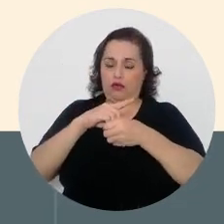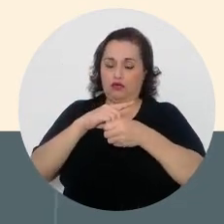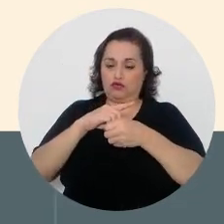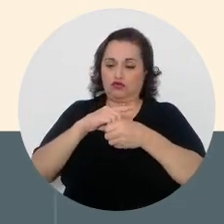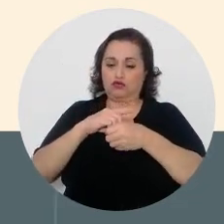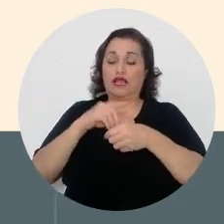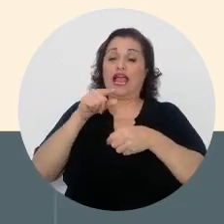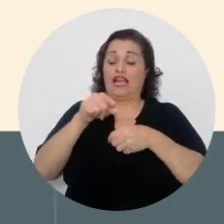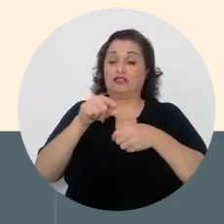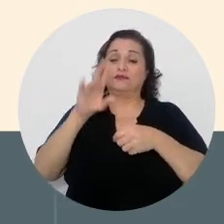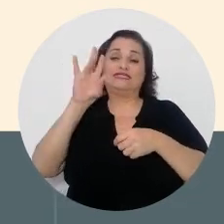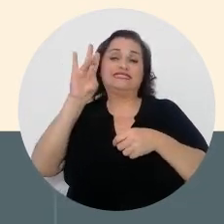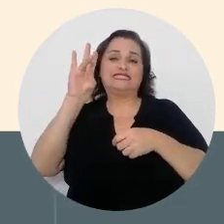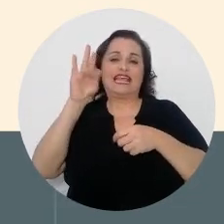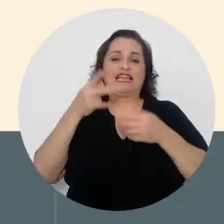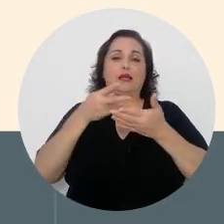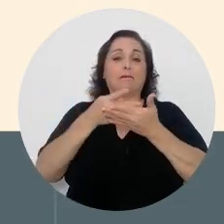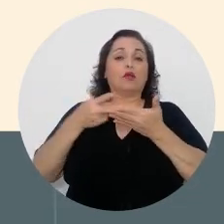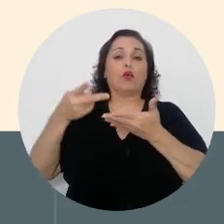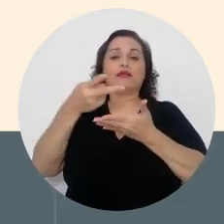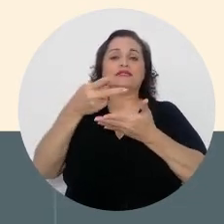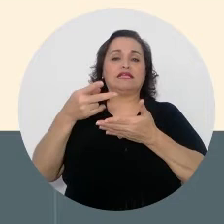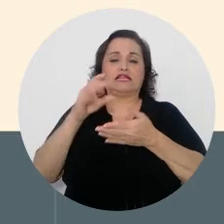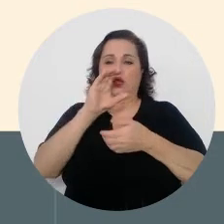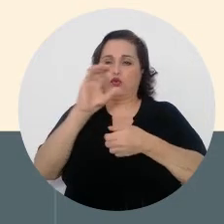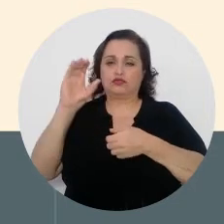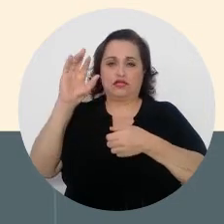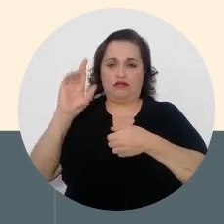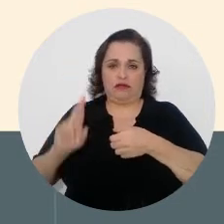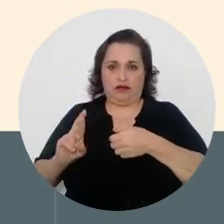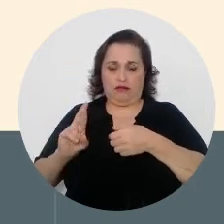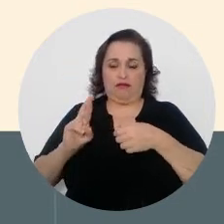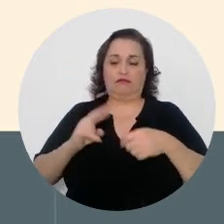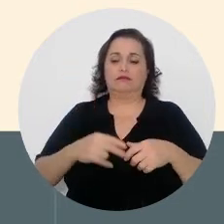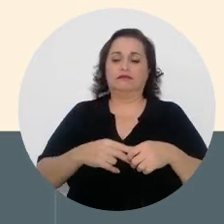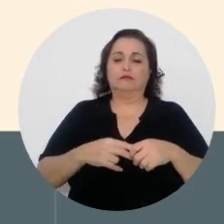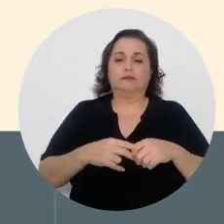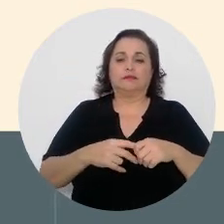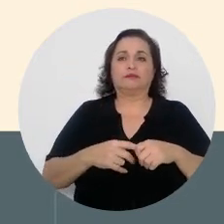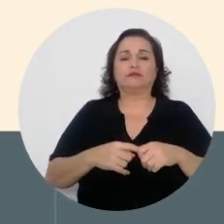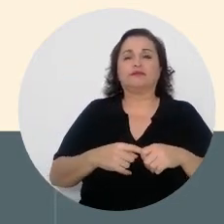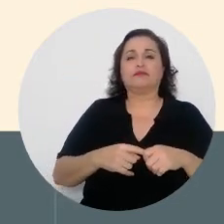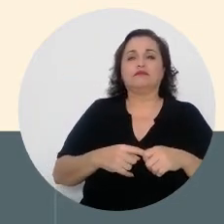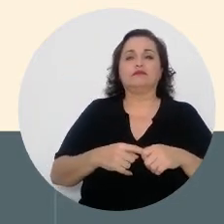En este caso son las 7 provincias de Costa Rica.